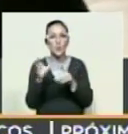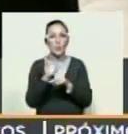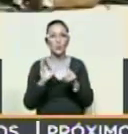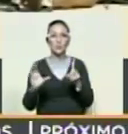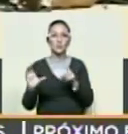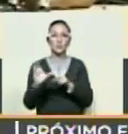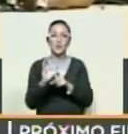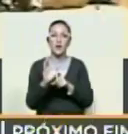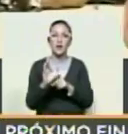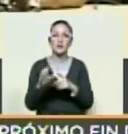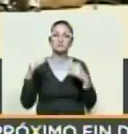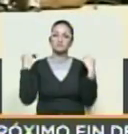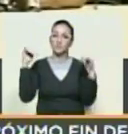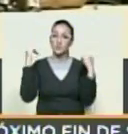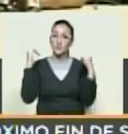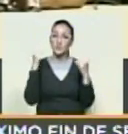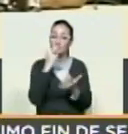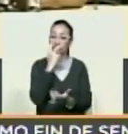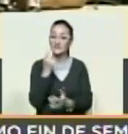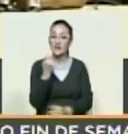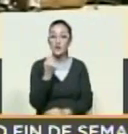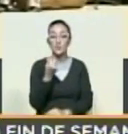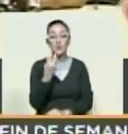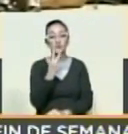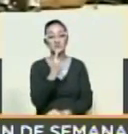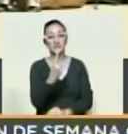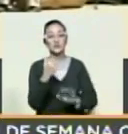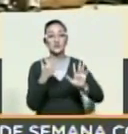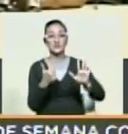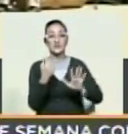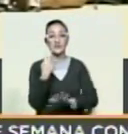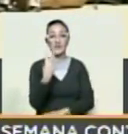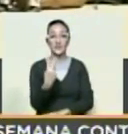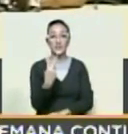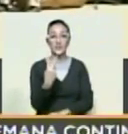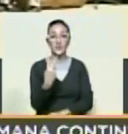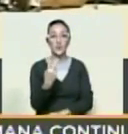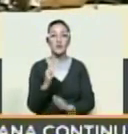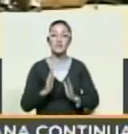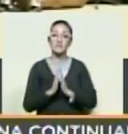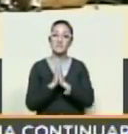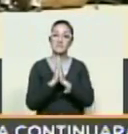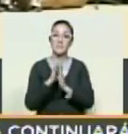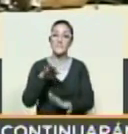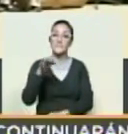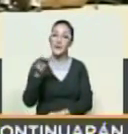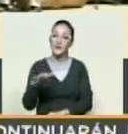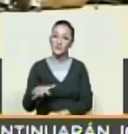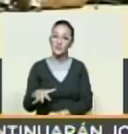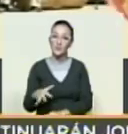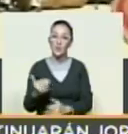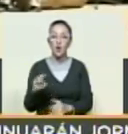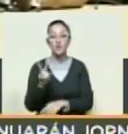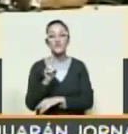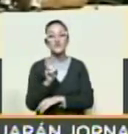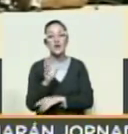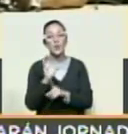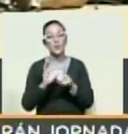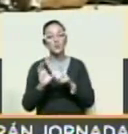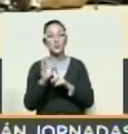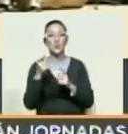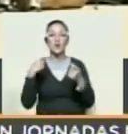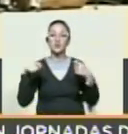culturales, celebrando la visita número 162 de nuestra divina pastora. Hoy, viernes de cultura y